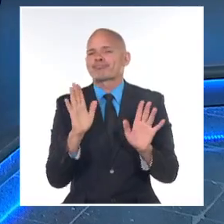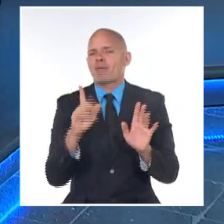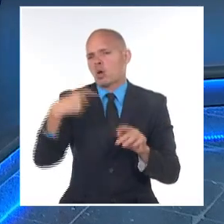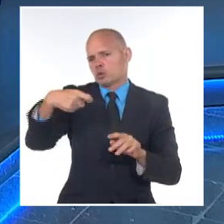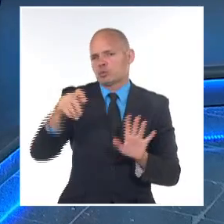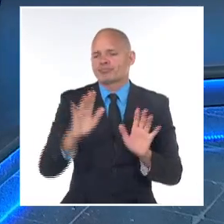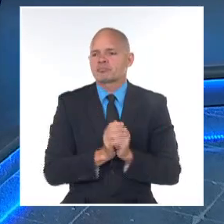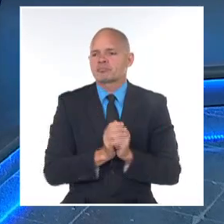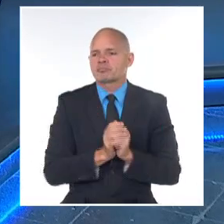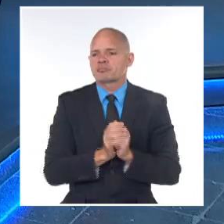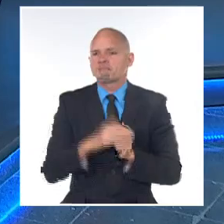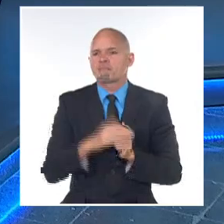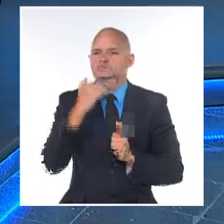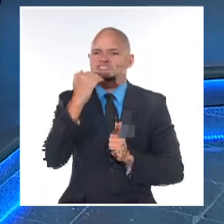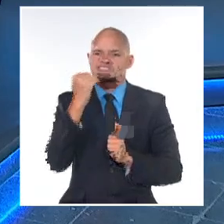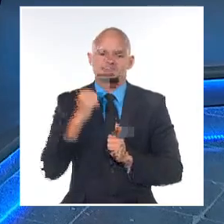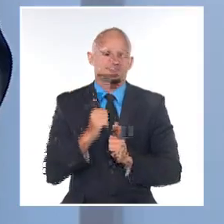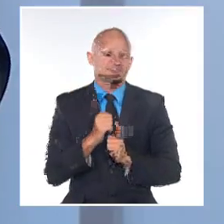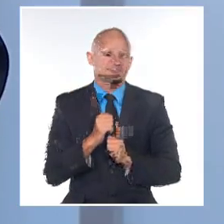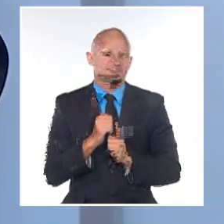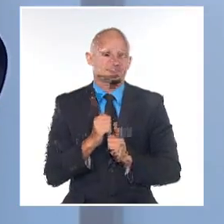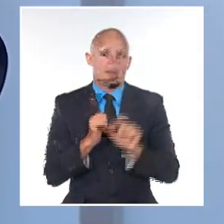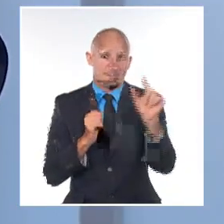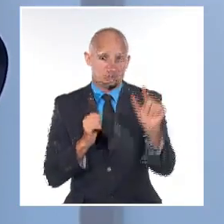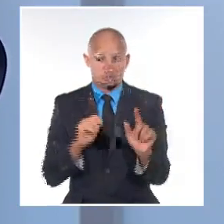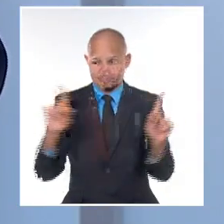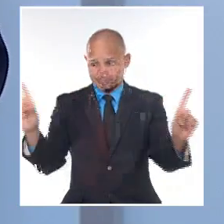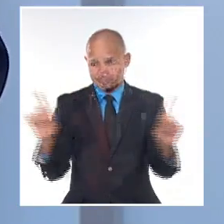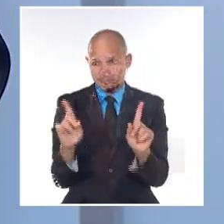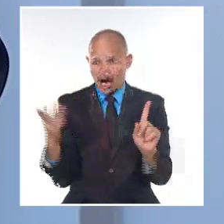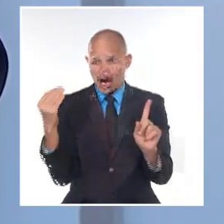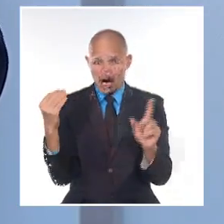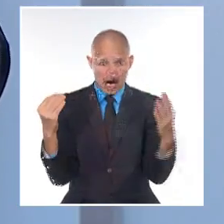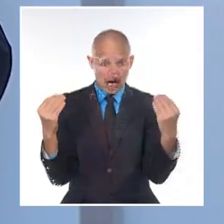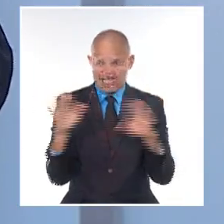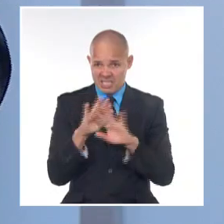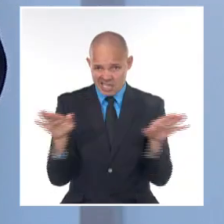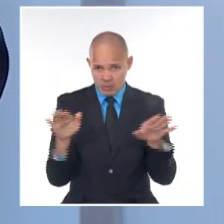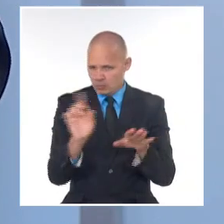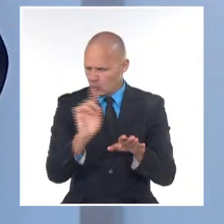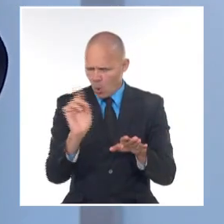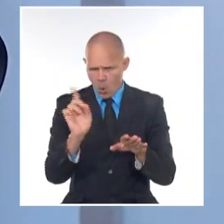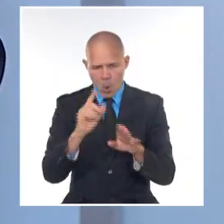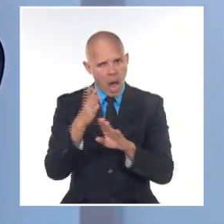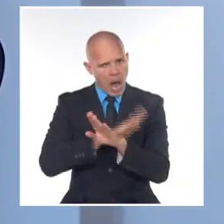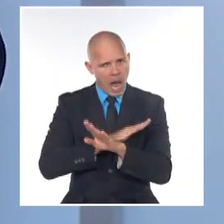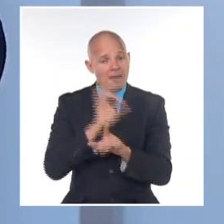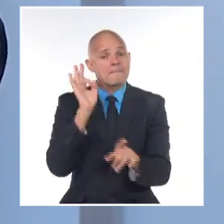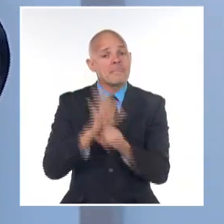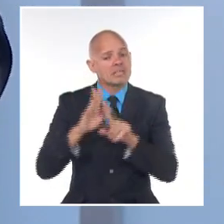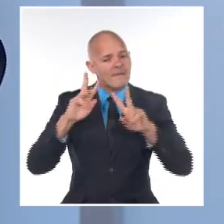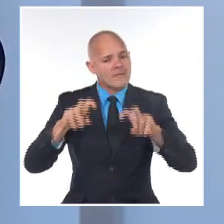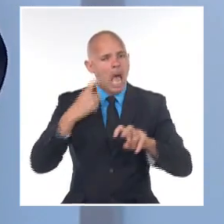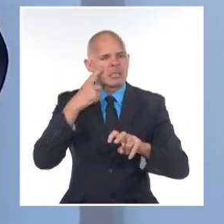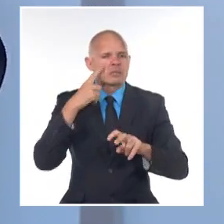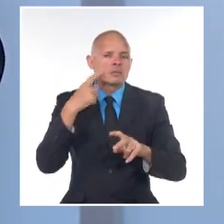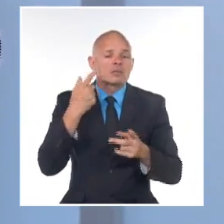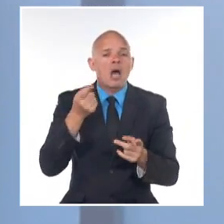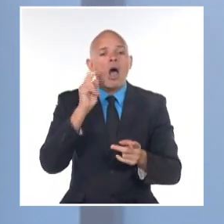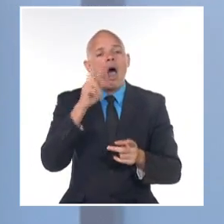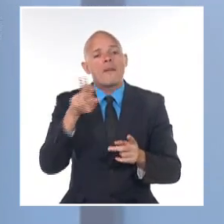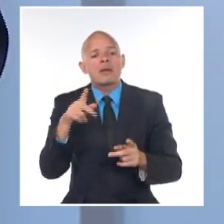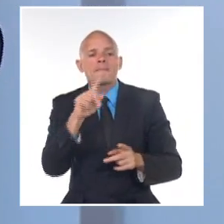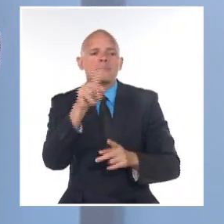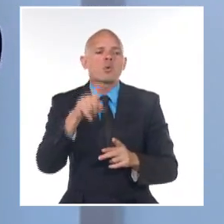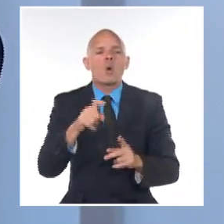nosotros primero, a ver, hay una investigación en la que se trata de ir acumulando un grupo de pruebas, entre las que están testigos que vieron el incidente, hay pruebas documentales, a